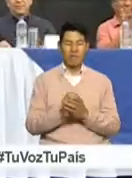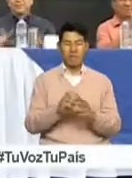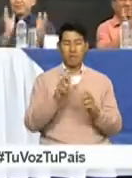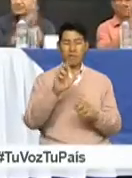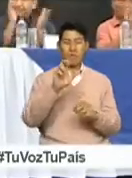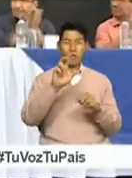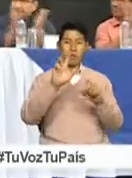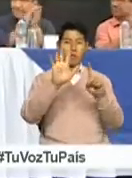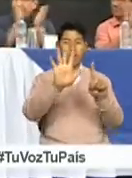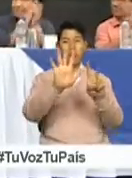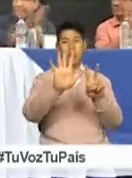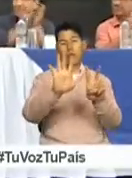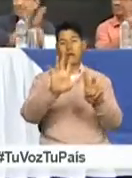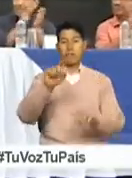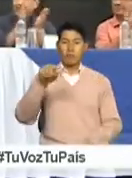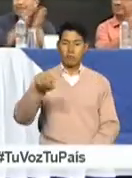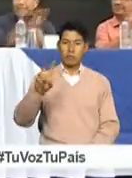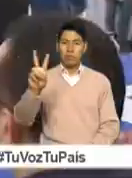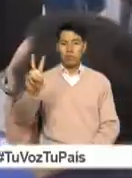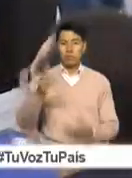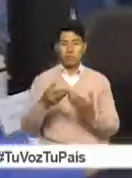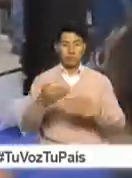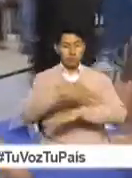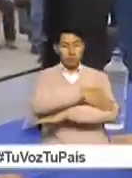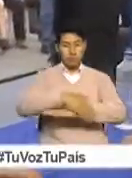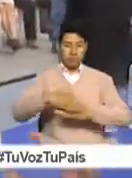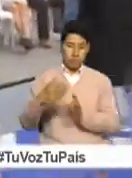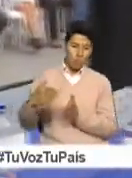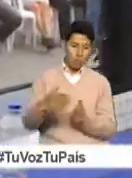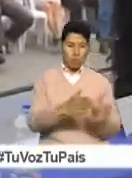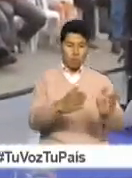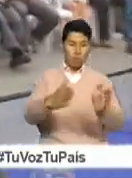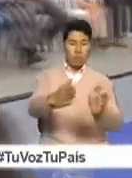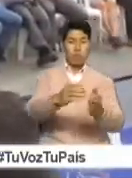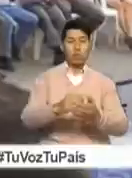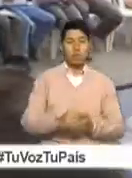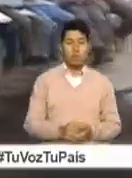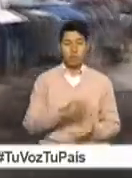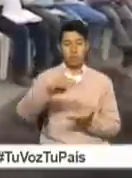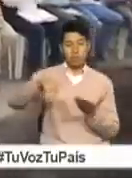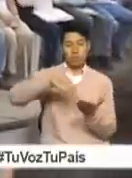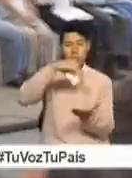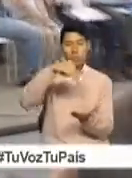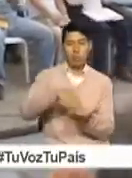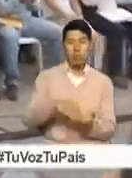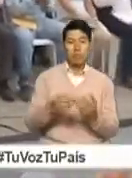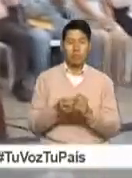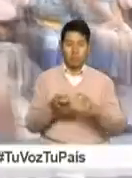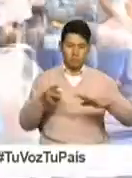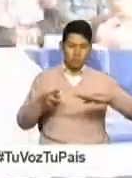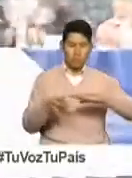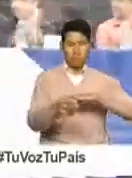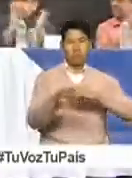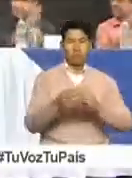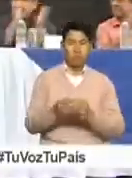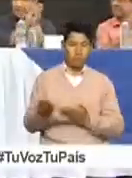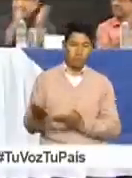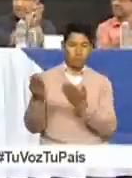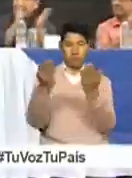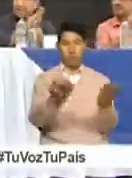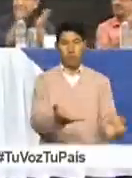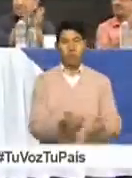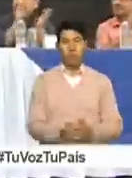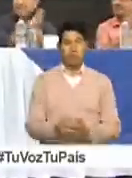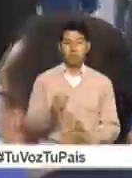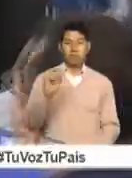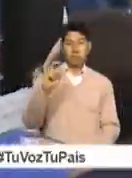de ancho tiene la vía da más puerto con guilló que es en el cantón pichincha en la provincia de manabí y fue rehabilitada y entregada el vicepresidente